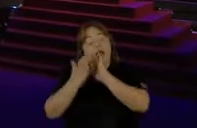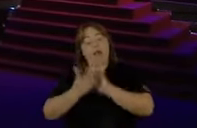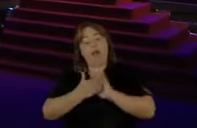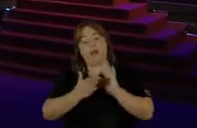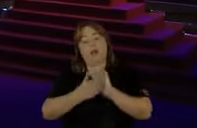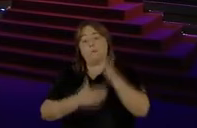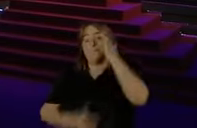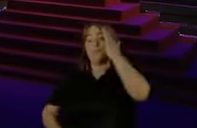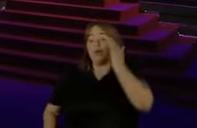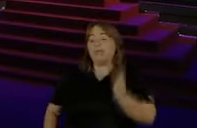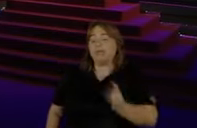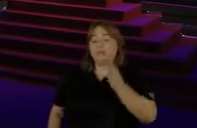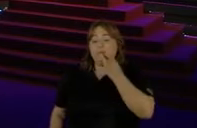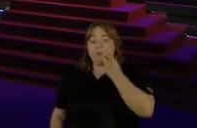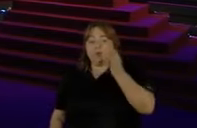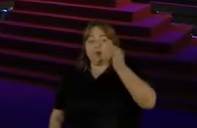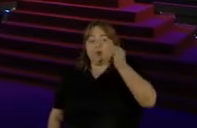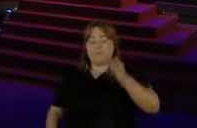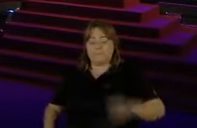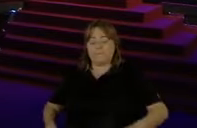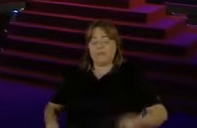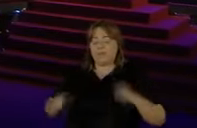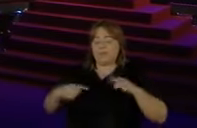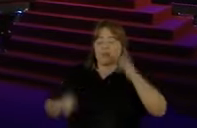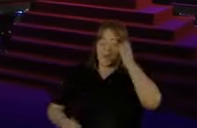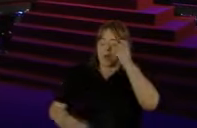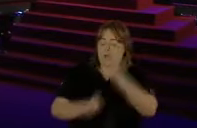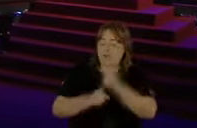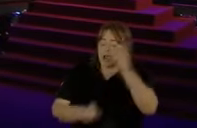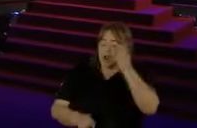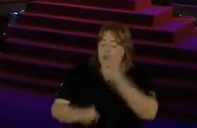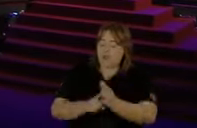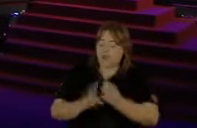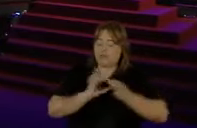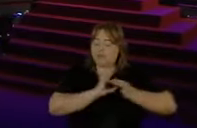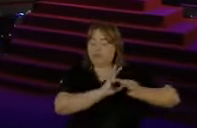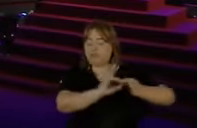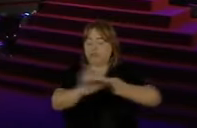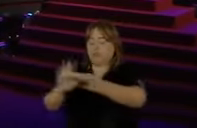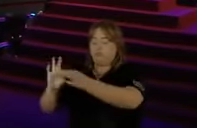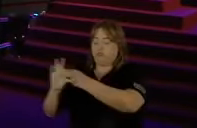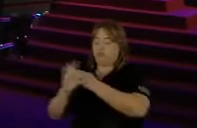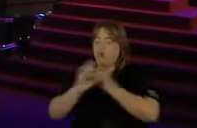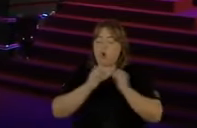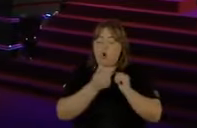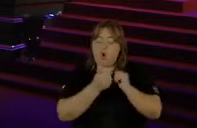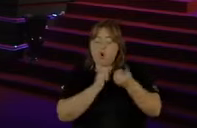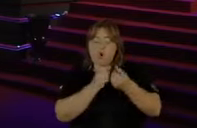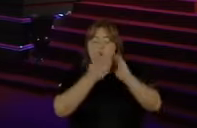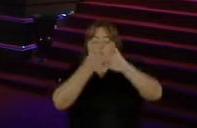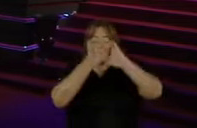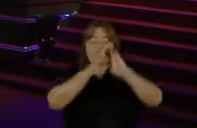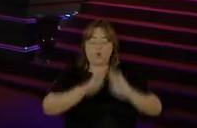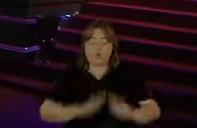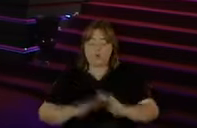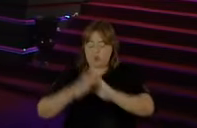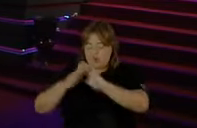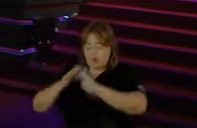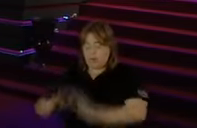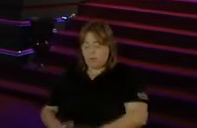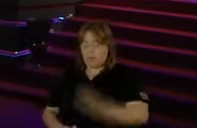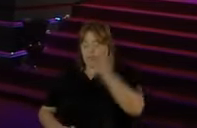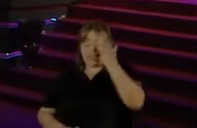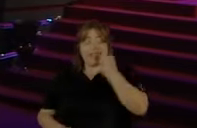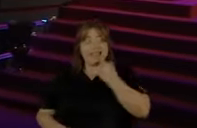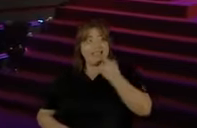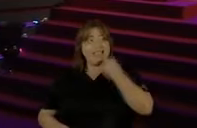Porque es delicioso habitar los hermanos juntos, ¿cómo? En armonía. Porque de ahí que dice el Señor,